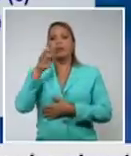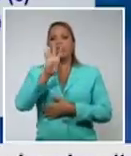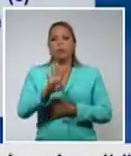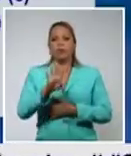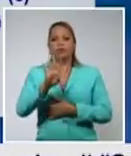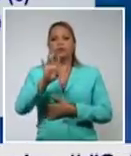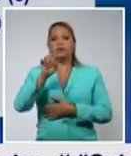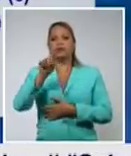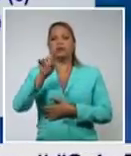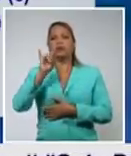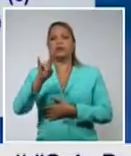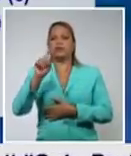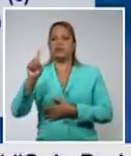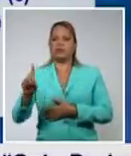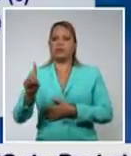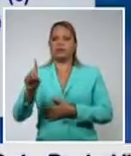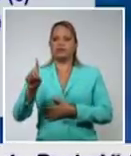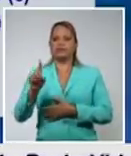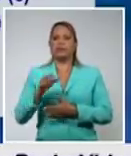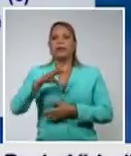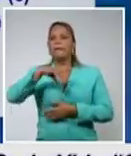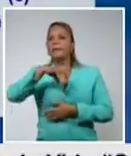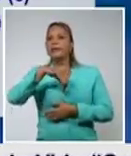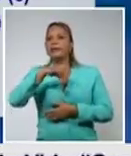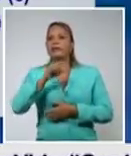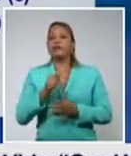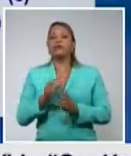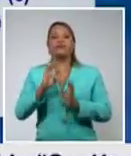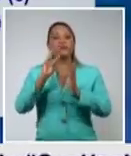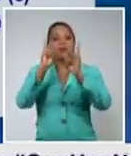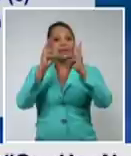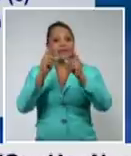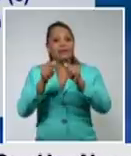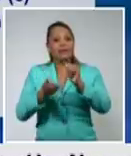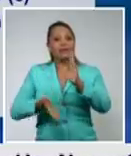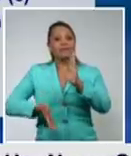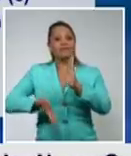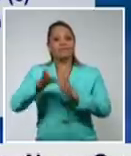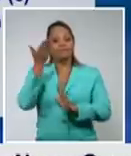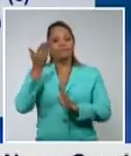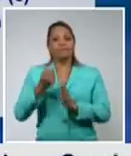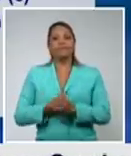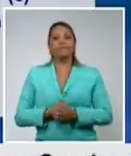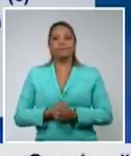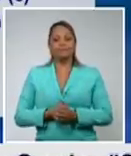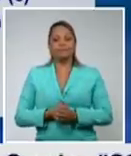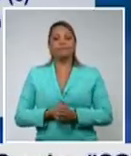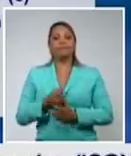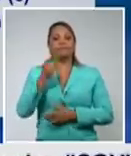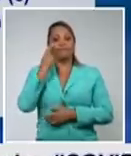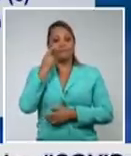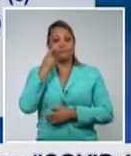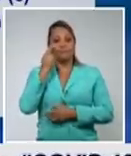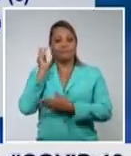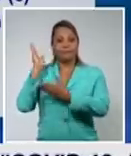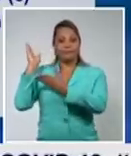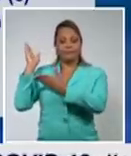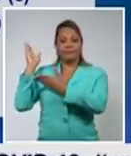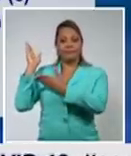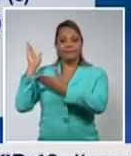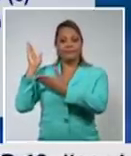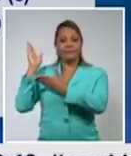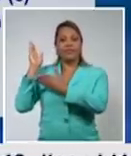491. Pinar del Río, una cifra que realmente por sí sola expresa